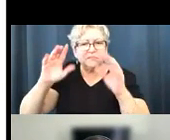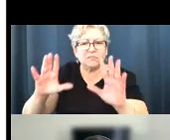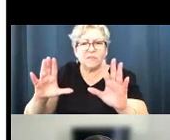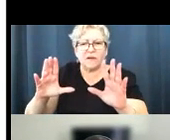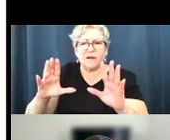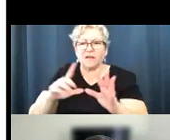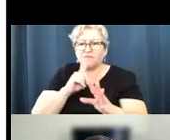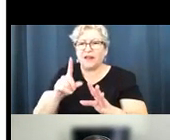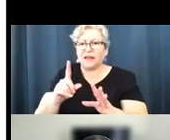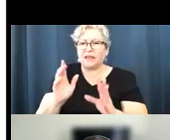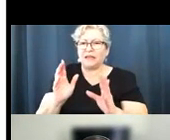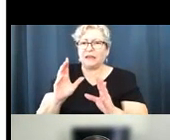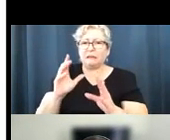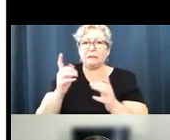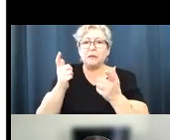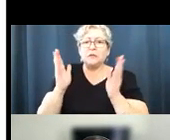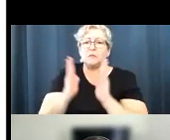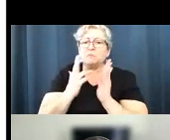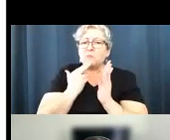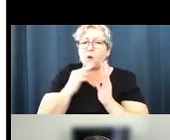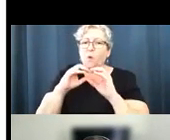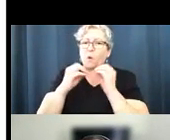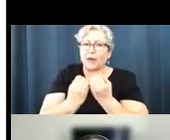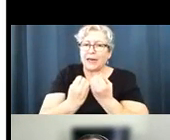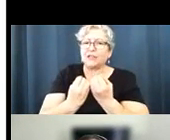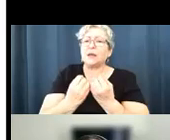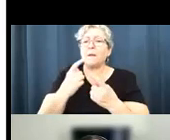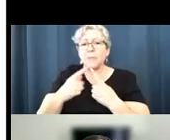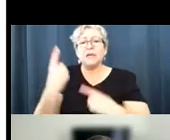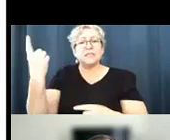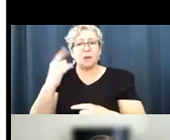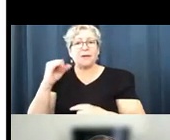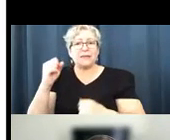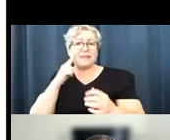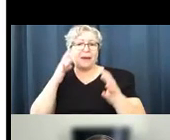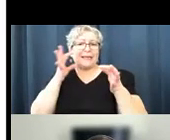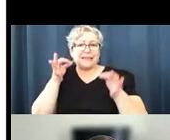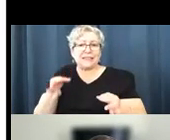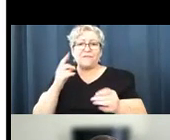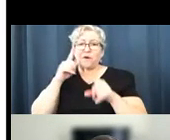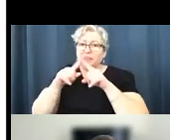entendemos que una organización más pequeña probablemente no tiene todas estas personas, pero hay alguien que sí está tomando